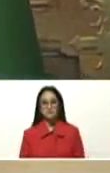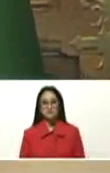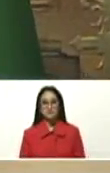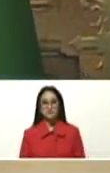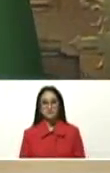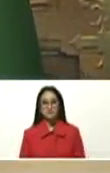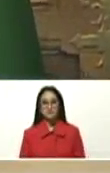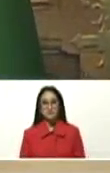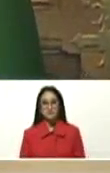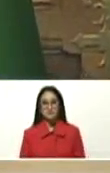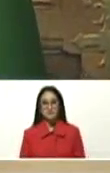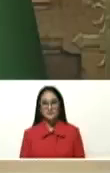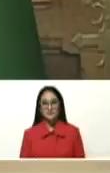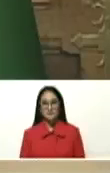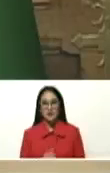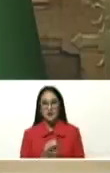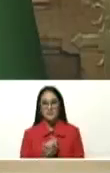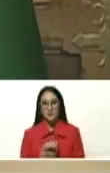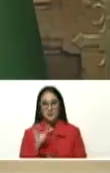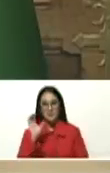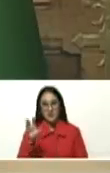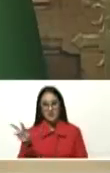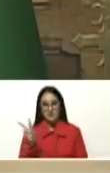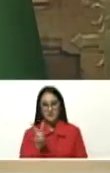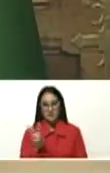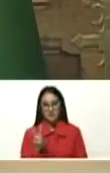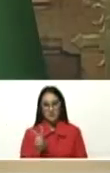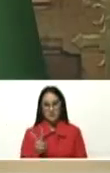amigo de nuestra patria venezolana,